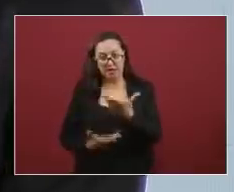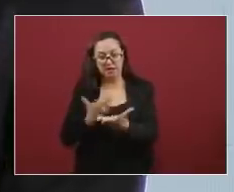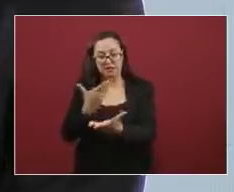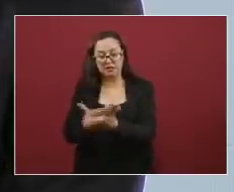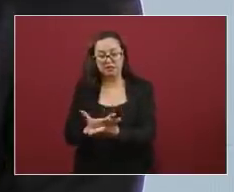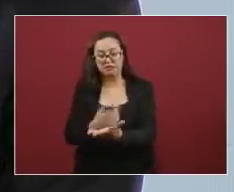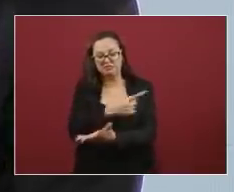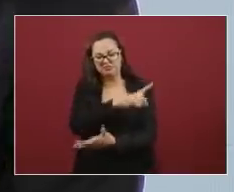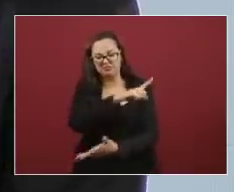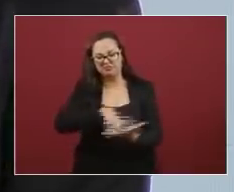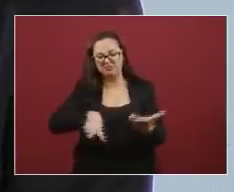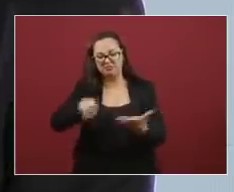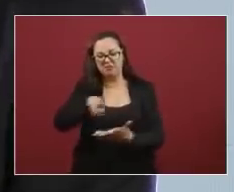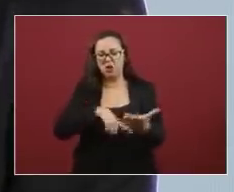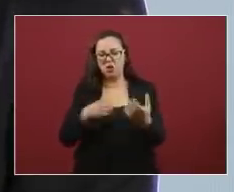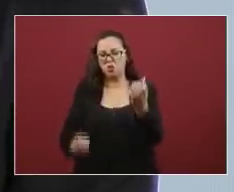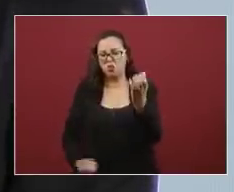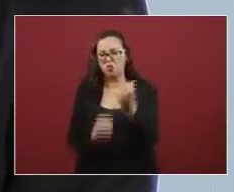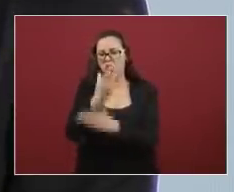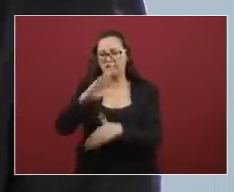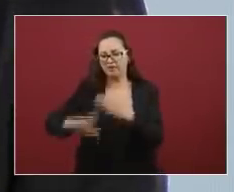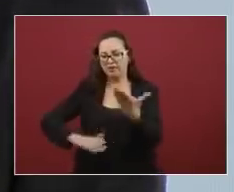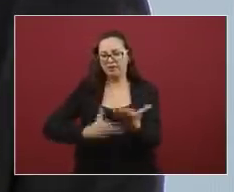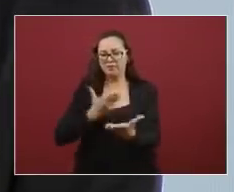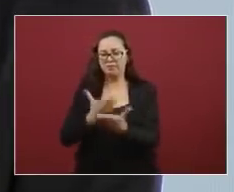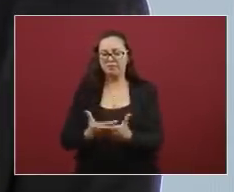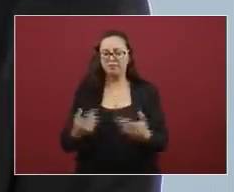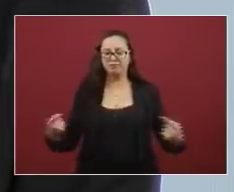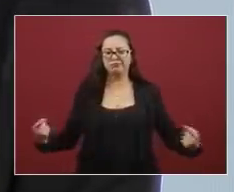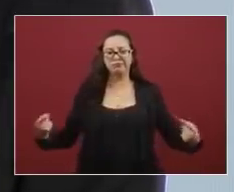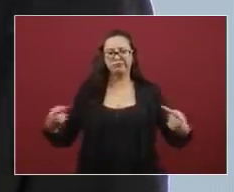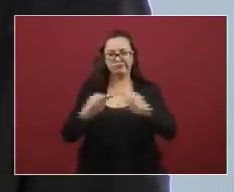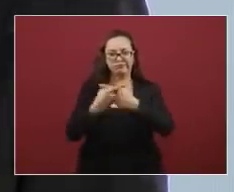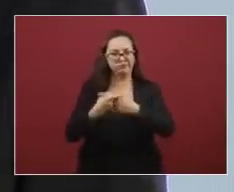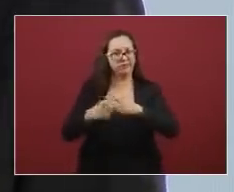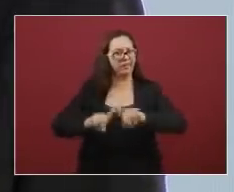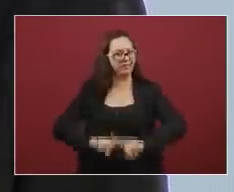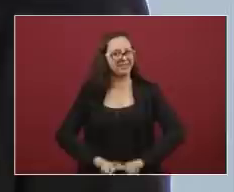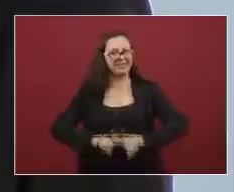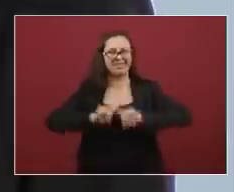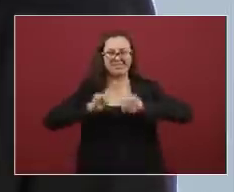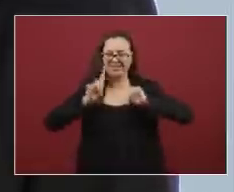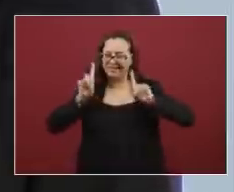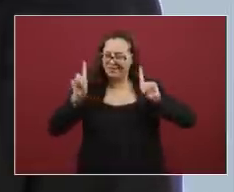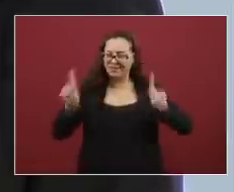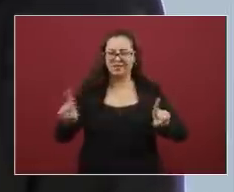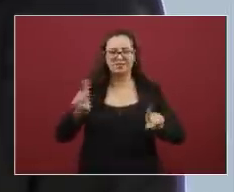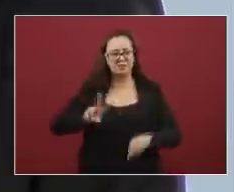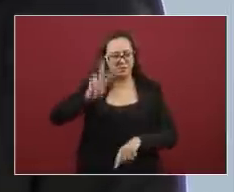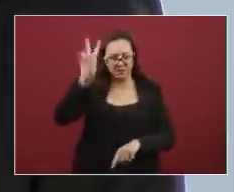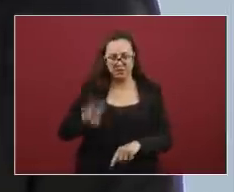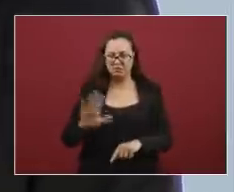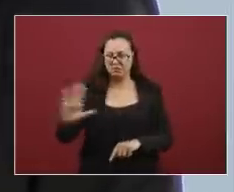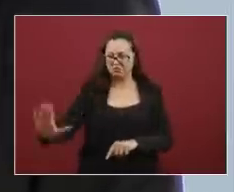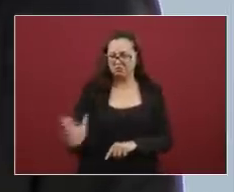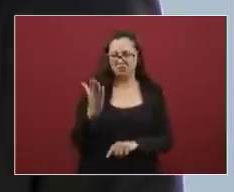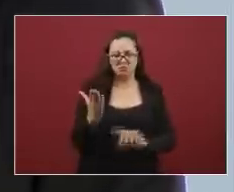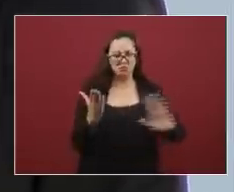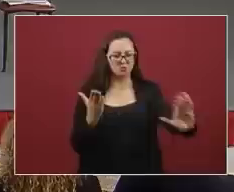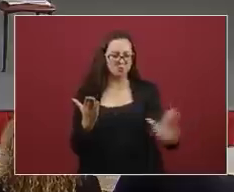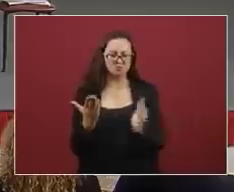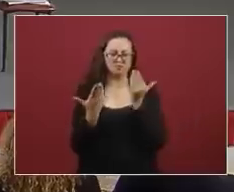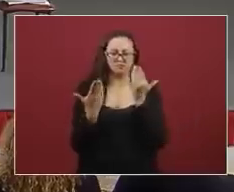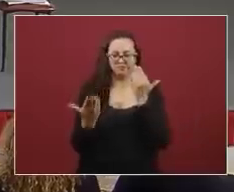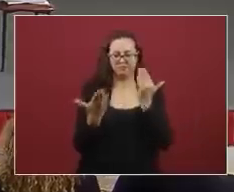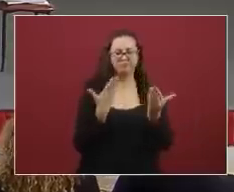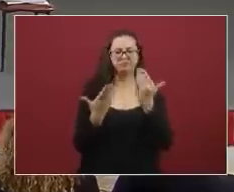educativa, porque son enfoques totalmente distintos, son objetivos